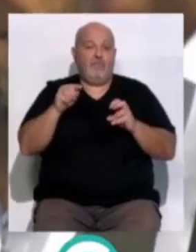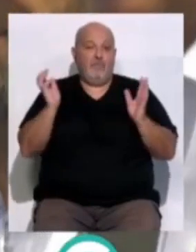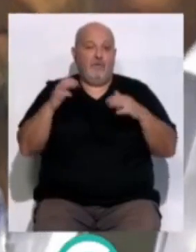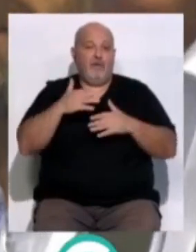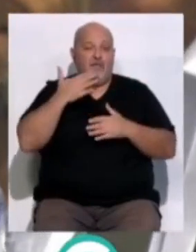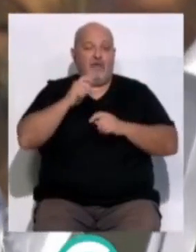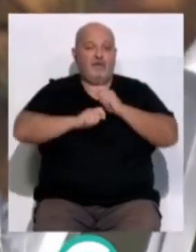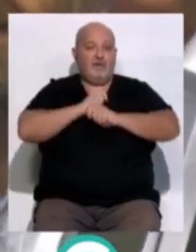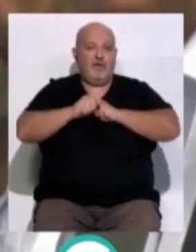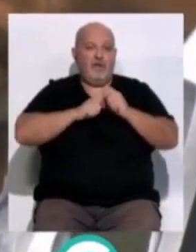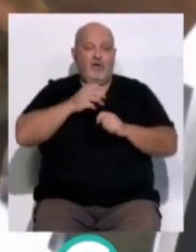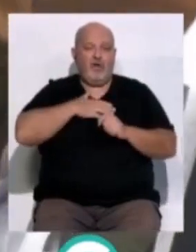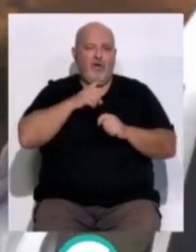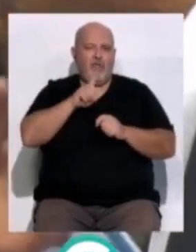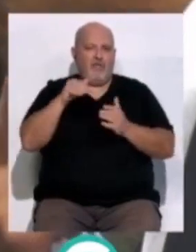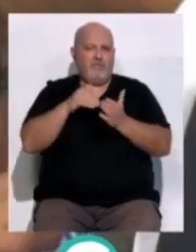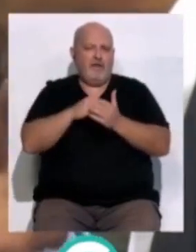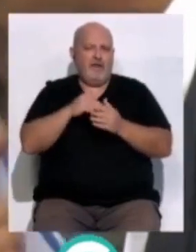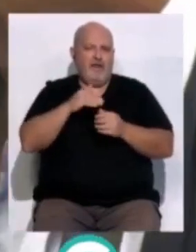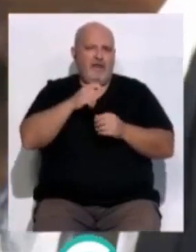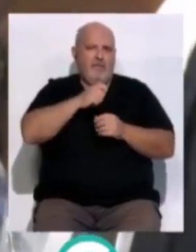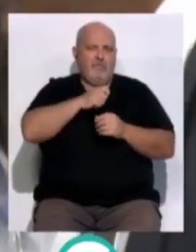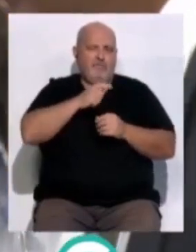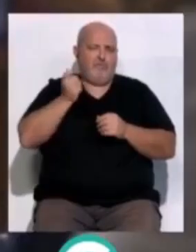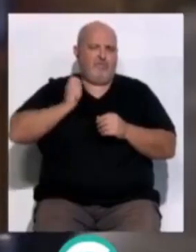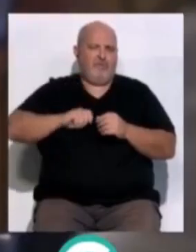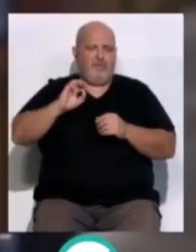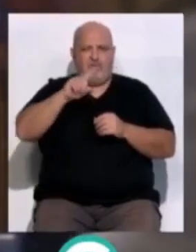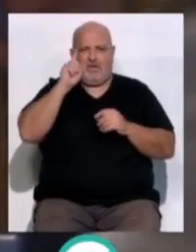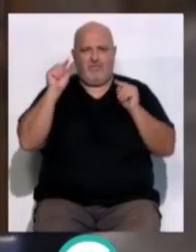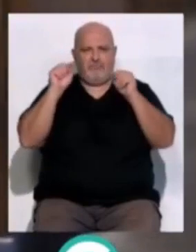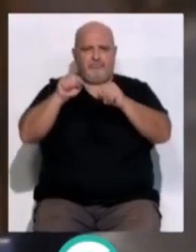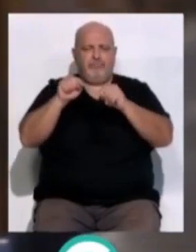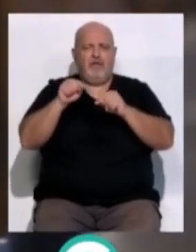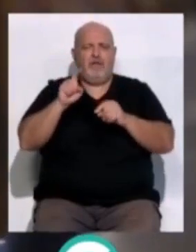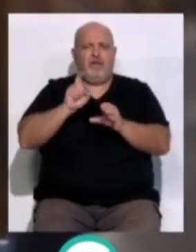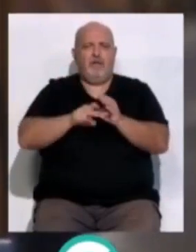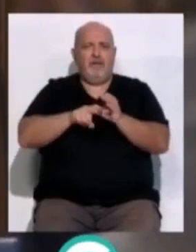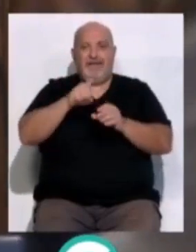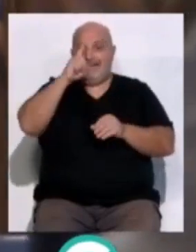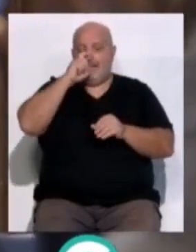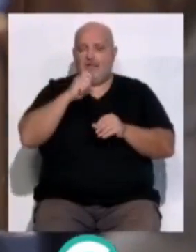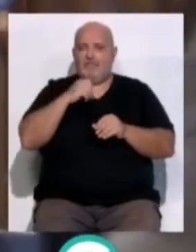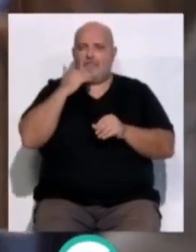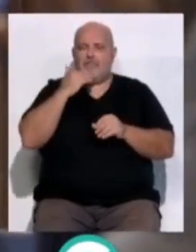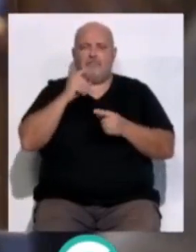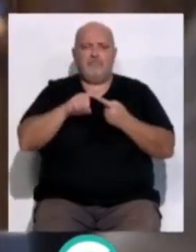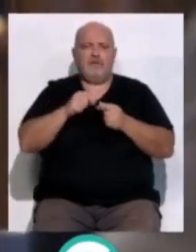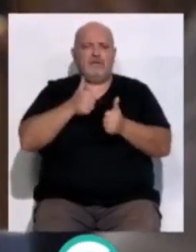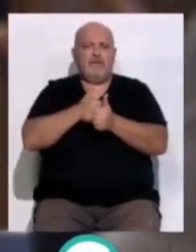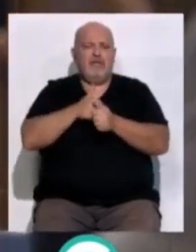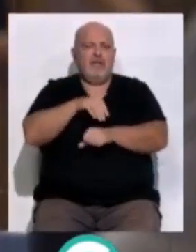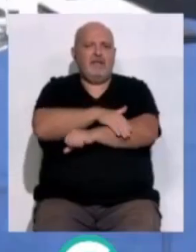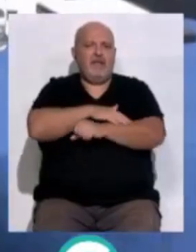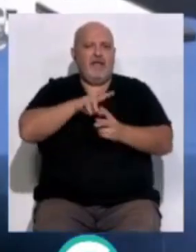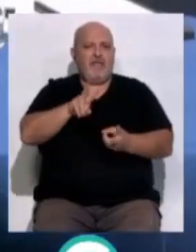impulsado por la Asociación 11.000 de Profesionales Gaditanos de Prestigio afincados en Madrid, participarán este año, entre otros, el secretario de Estado